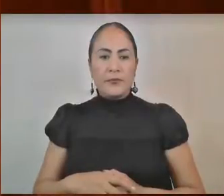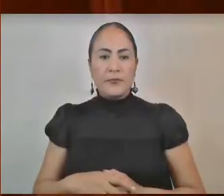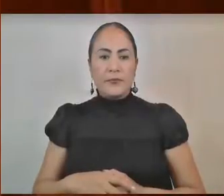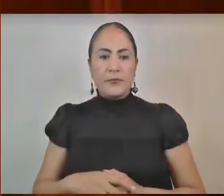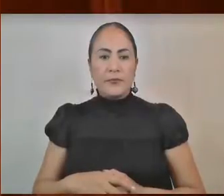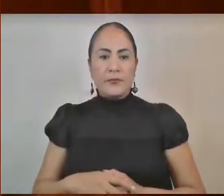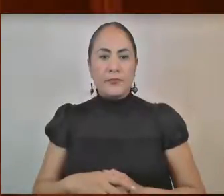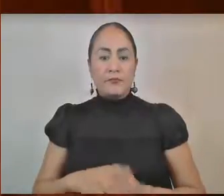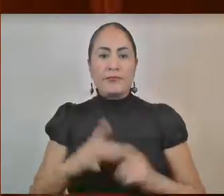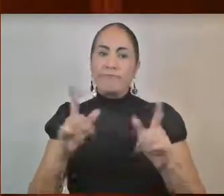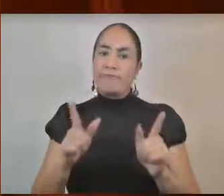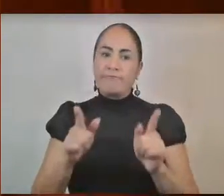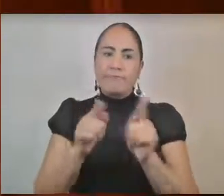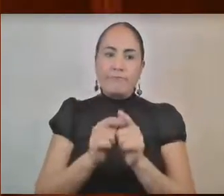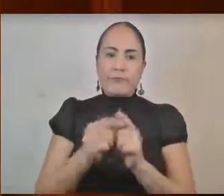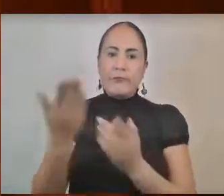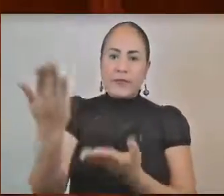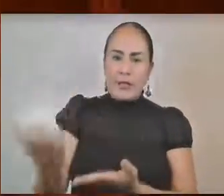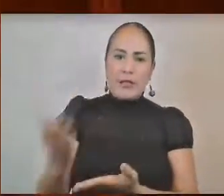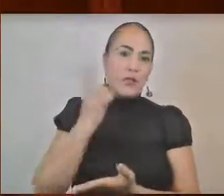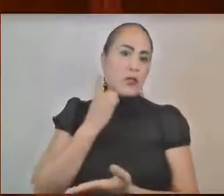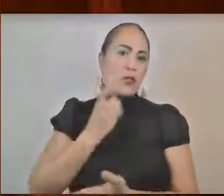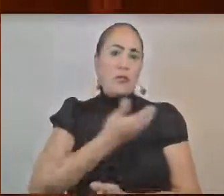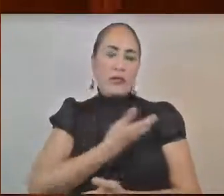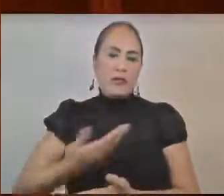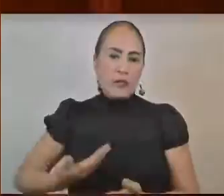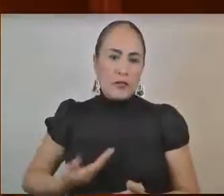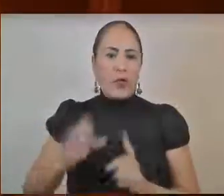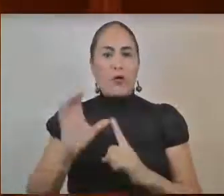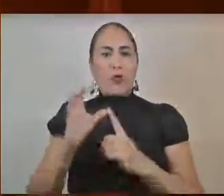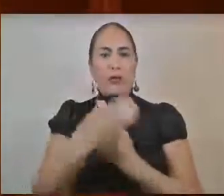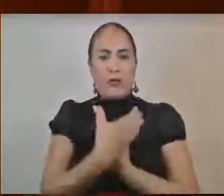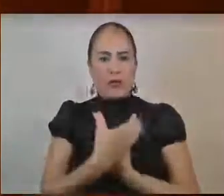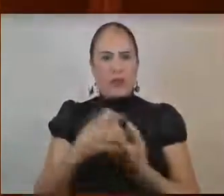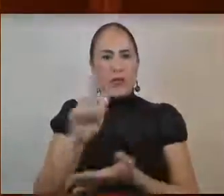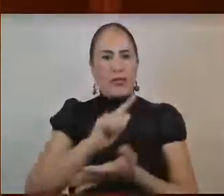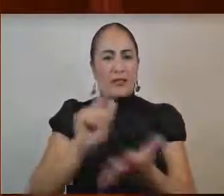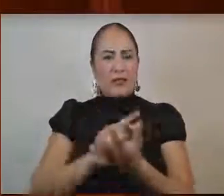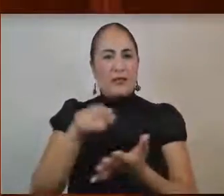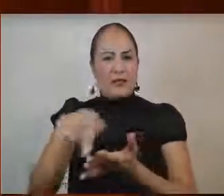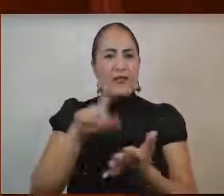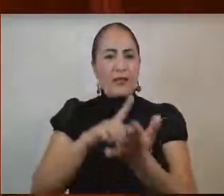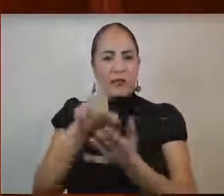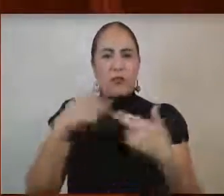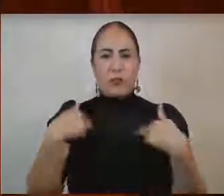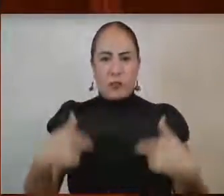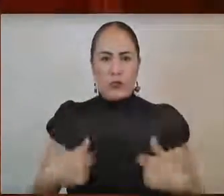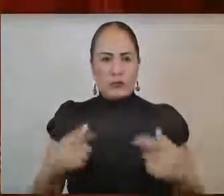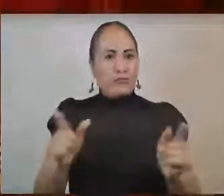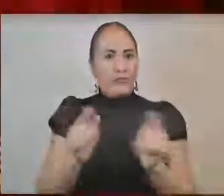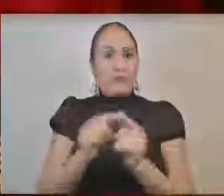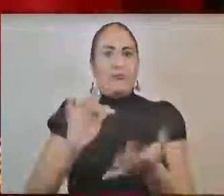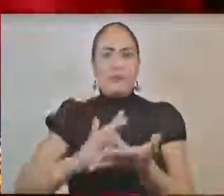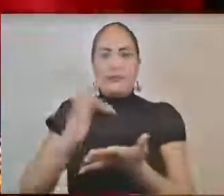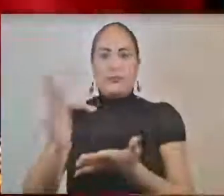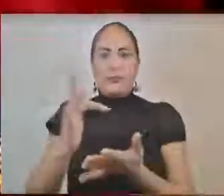Es cuanto, diputado presidente, Comisión Legislativa de Derechos Humanos. Gracias. Gracias, diputado.